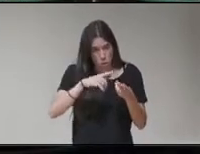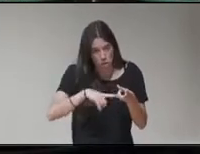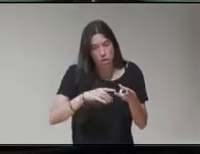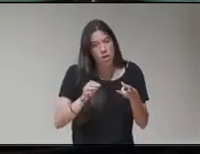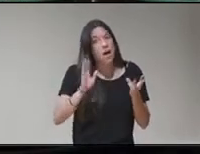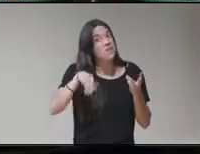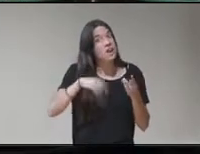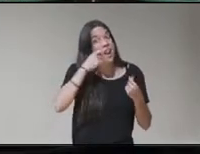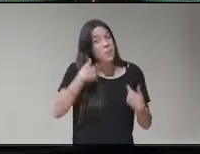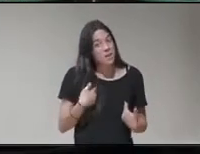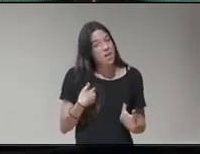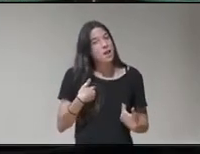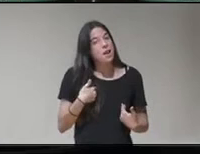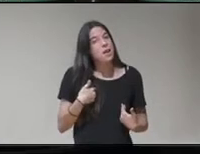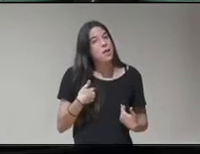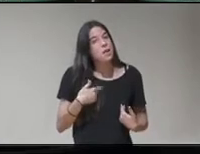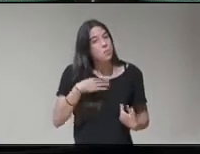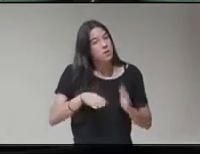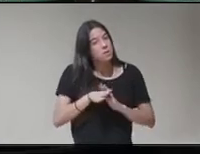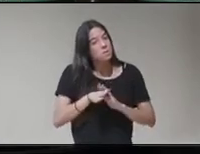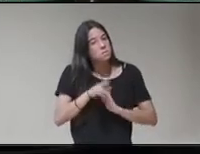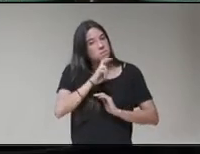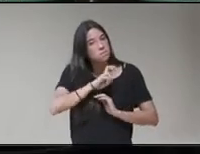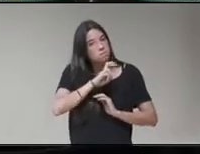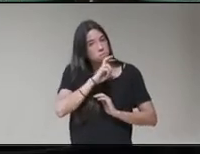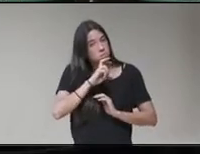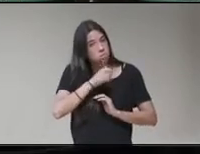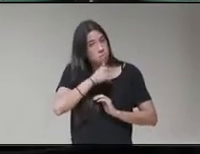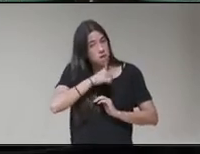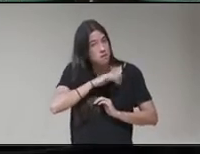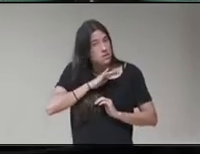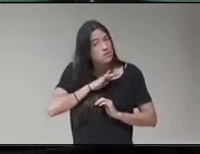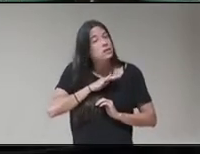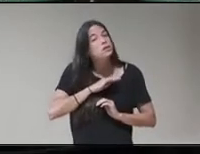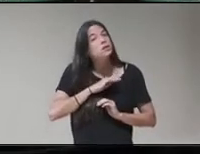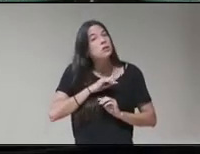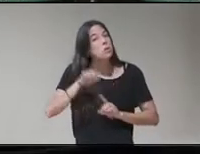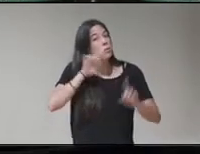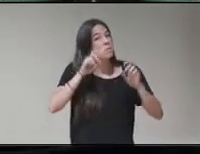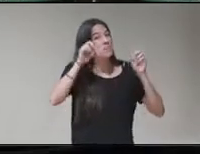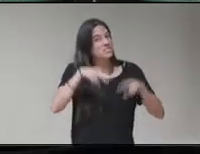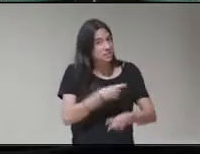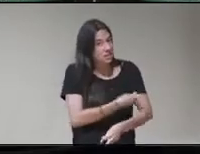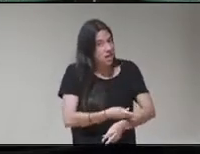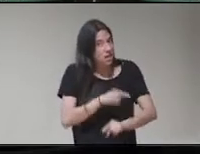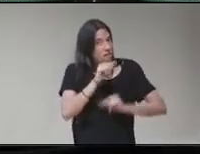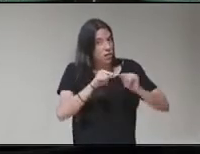la piel pueda mantenerse sin el problema de que aparezcan infecciones